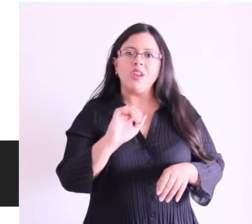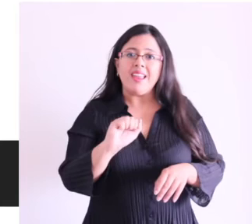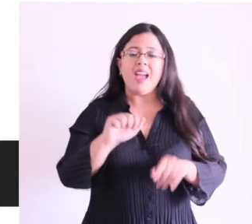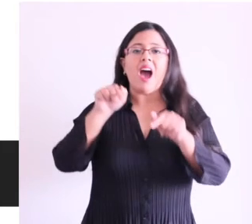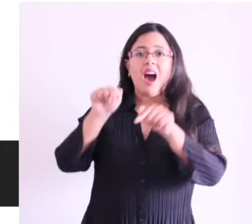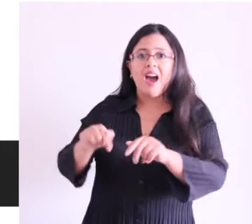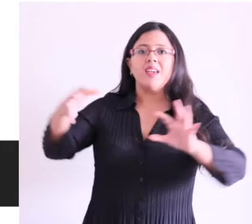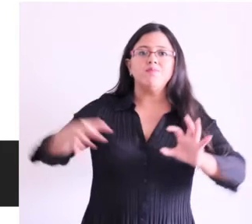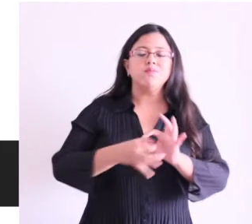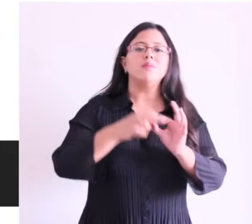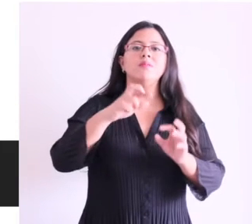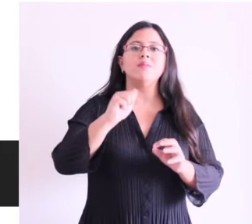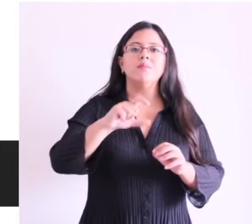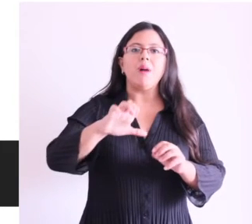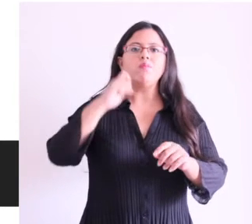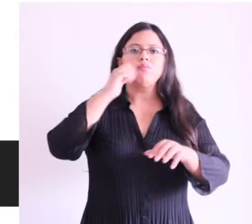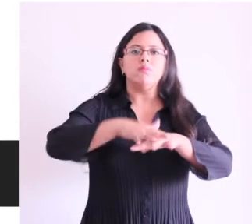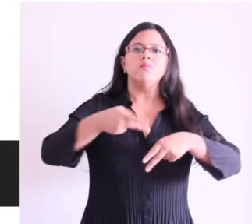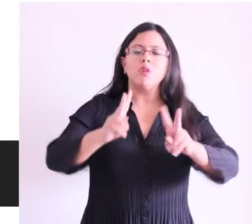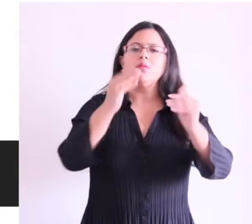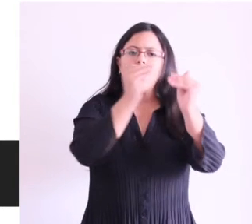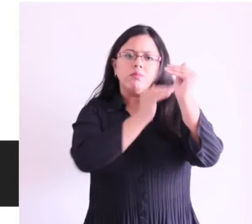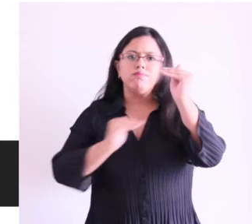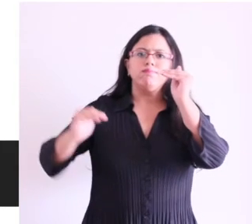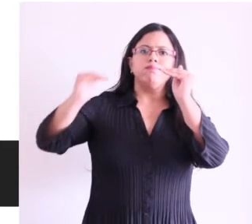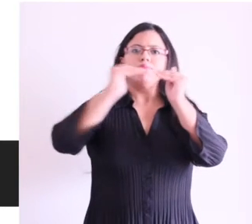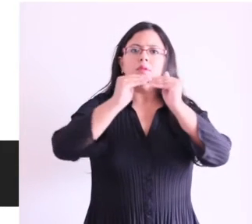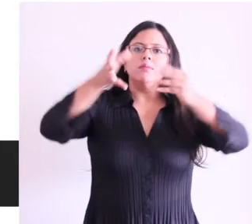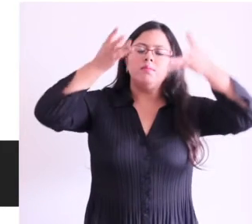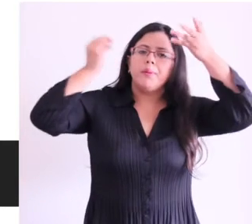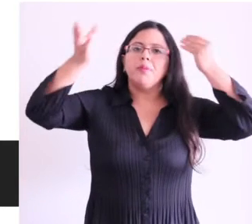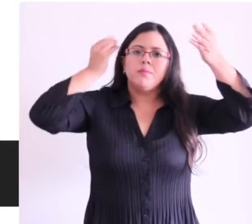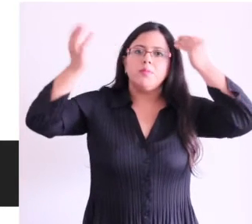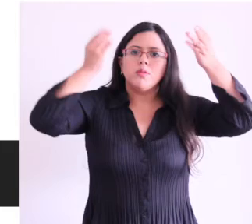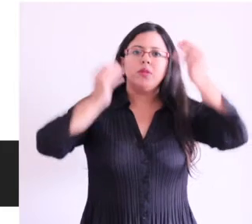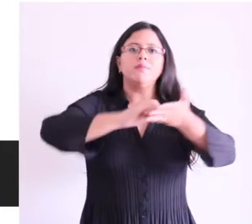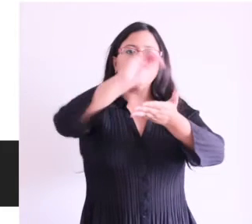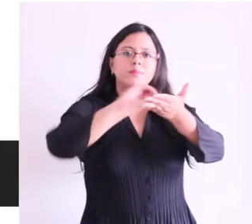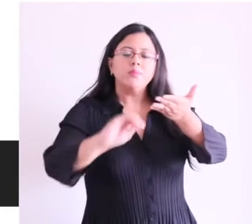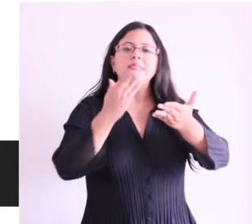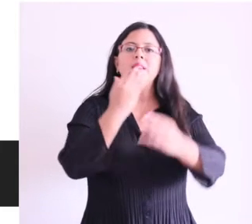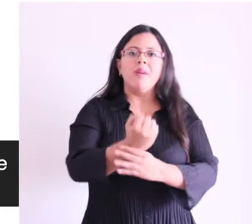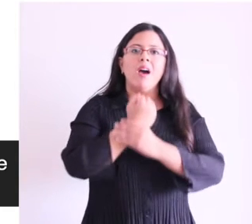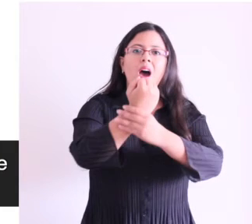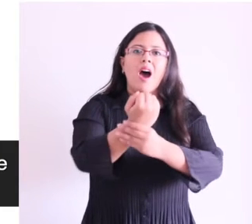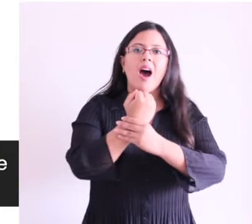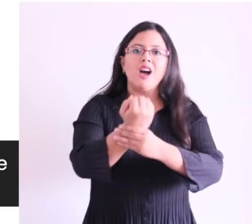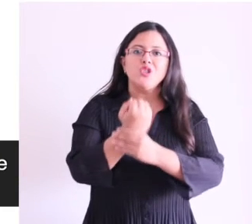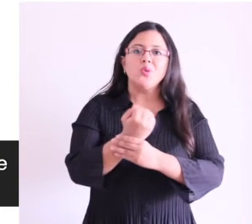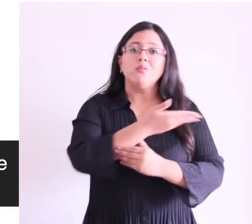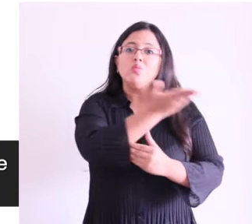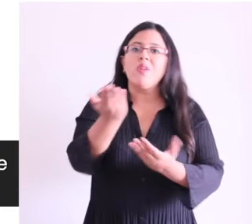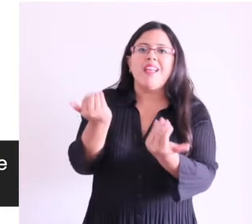PASE, porque les van a permitir también nivelar los contenidos y también encontrar ayuda a lo que